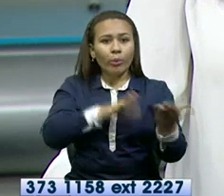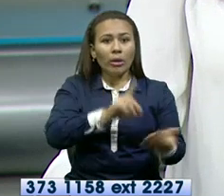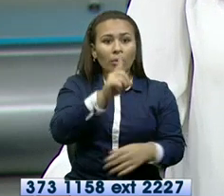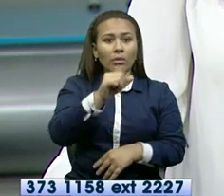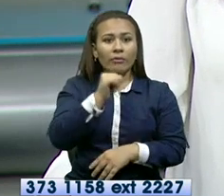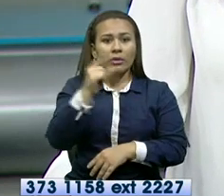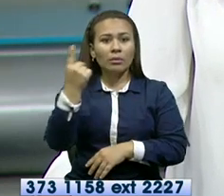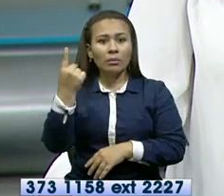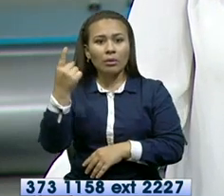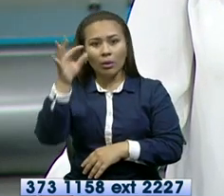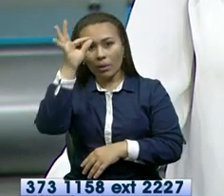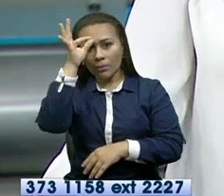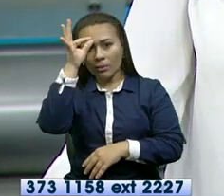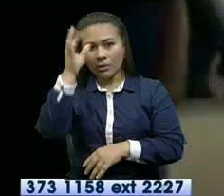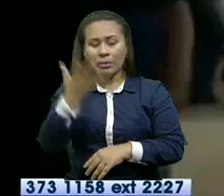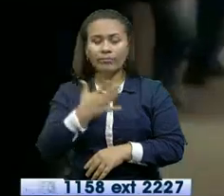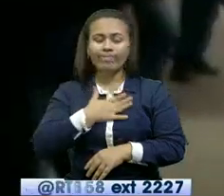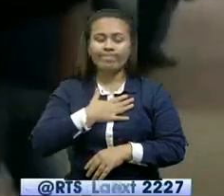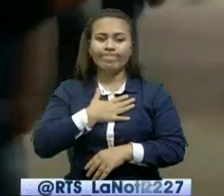caso.